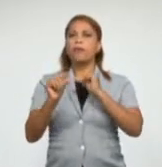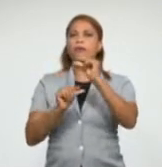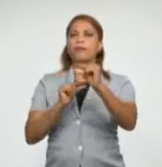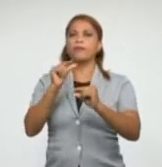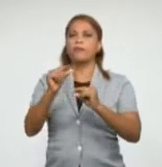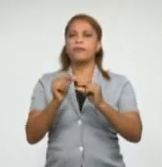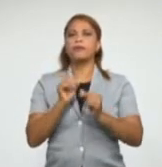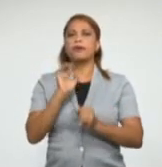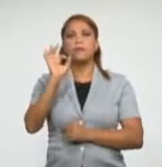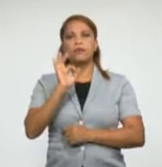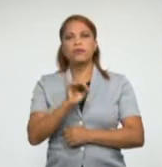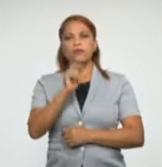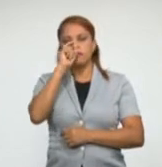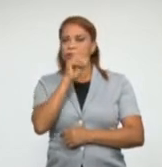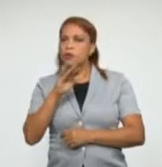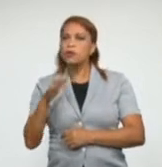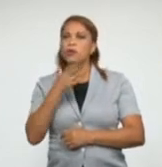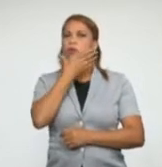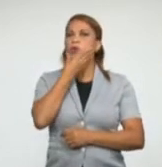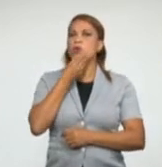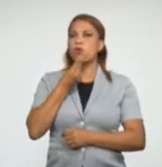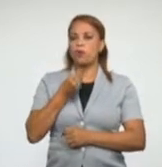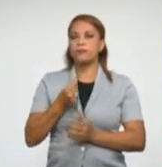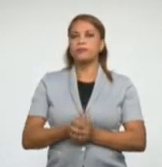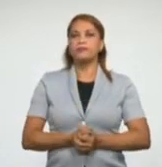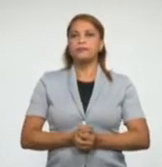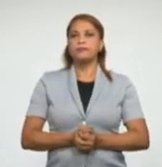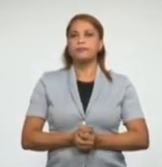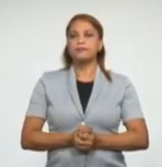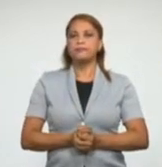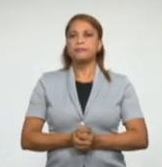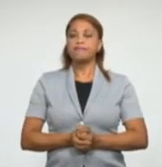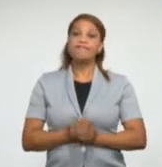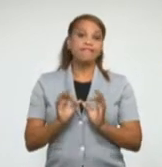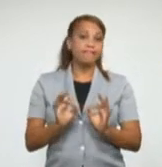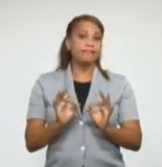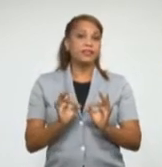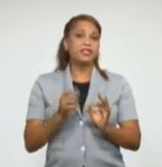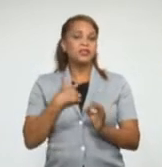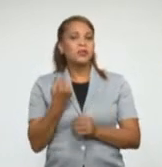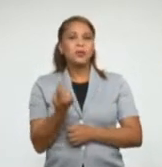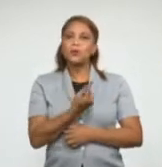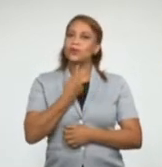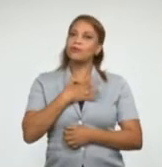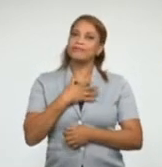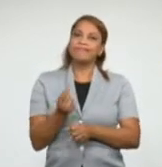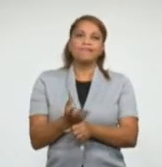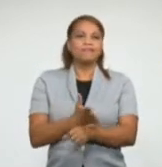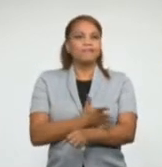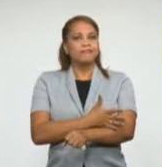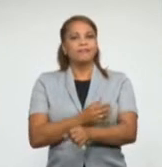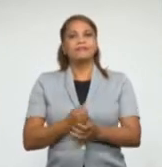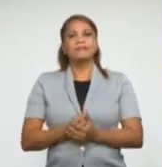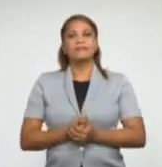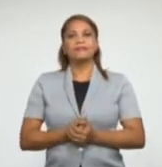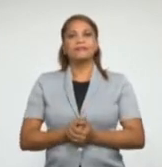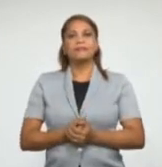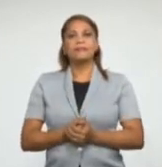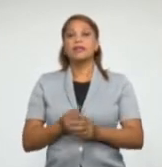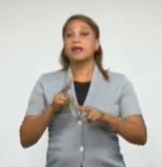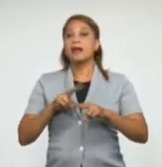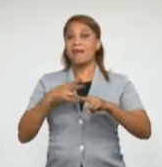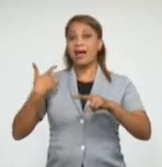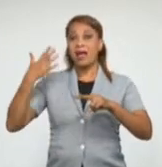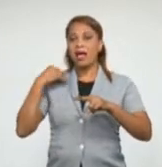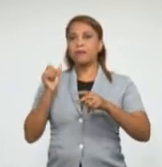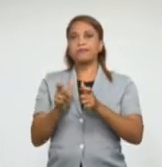EPAs de infantes y de adolescentes enfermos en la COVID. Y eso obviamente sí nos llena de regocijo. Llegó a ser la provincia con más casos